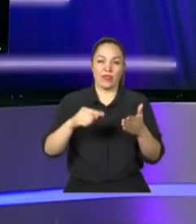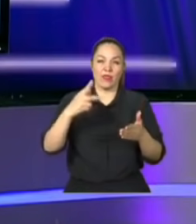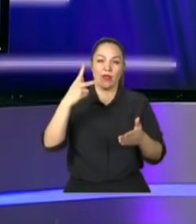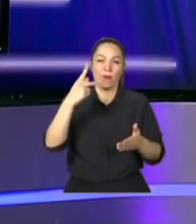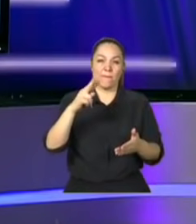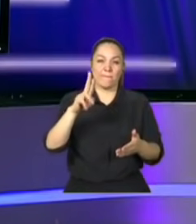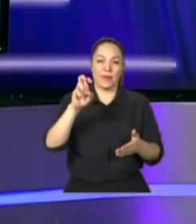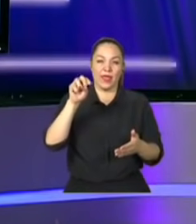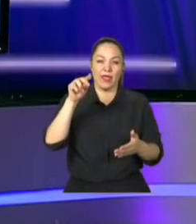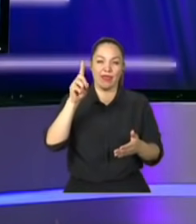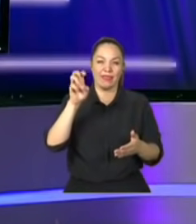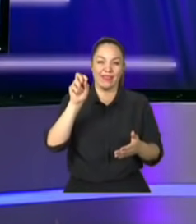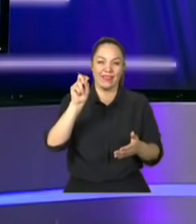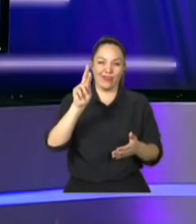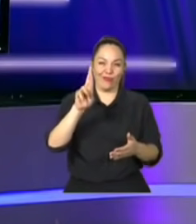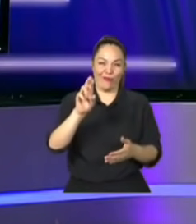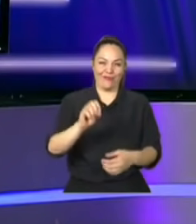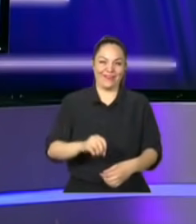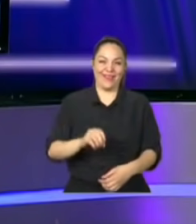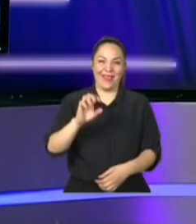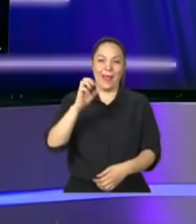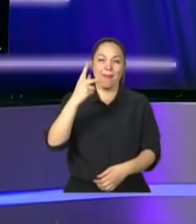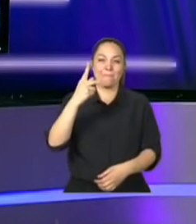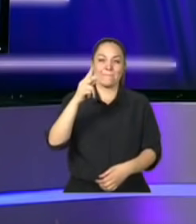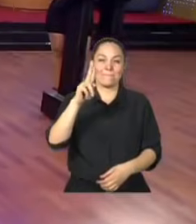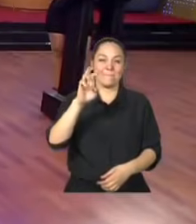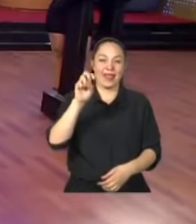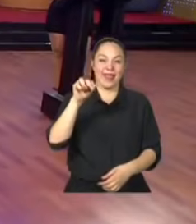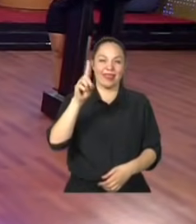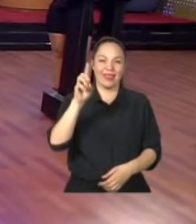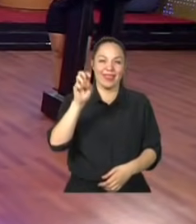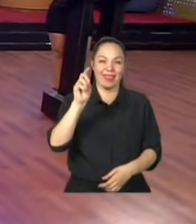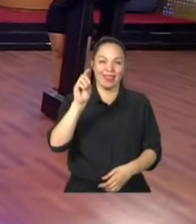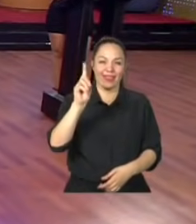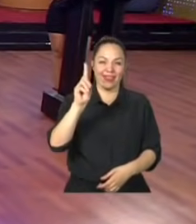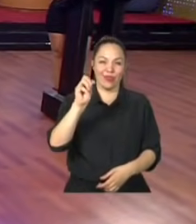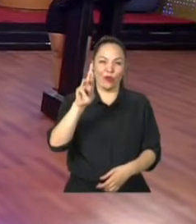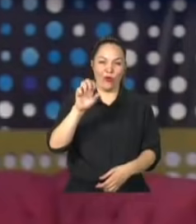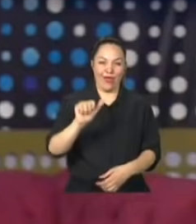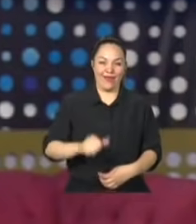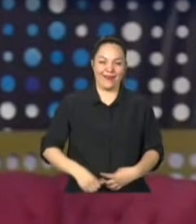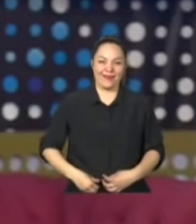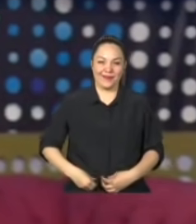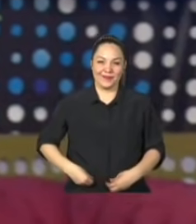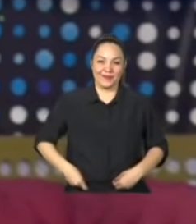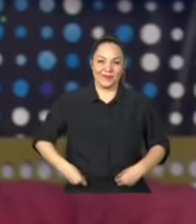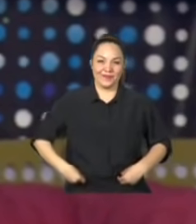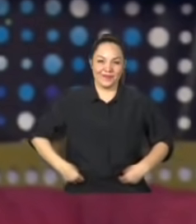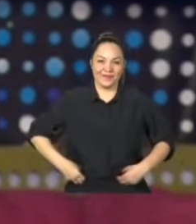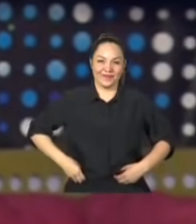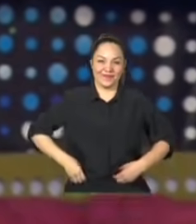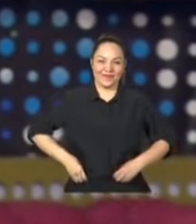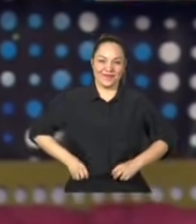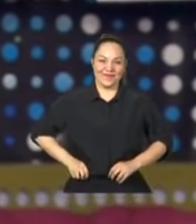es... Por el partido Prendedoras. Mi punto es... Mi punto